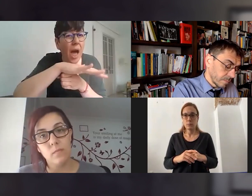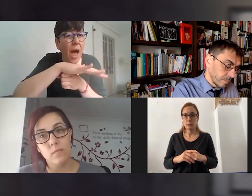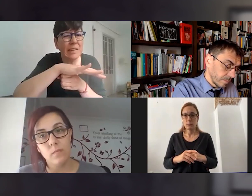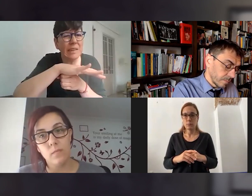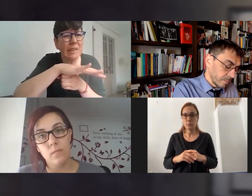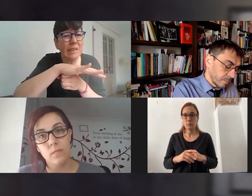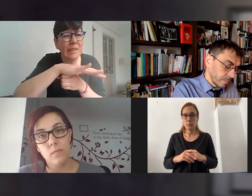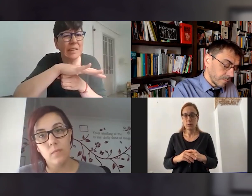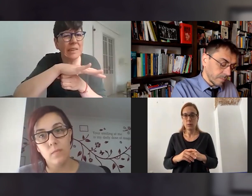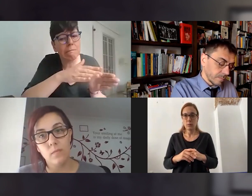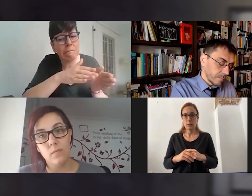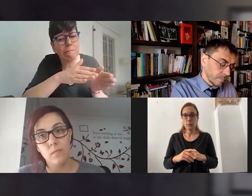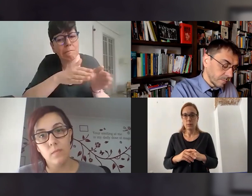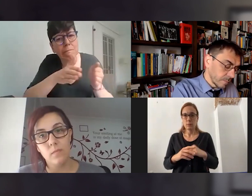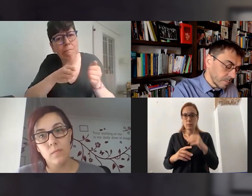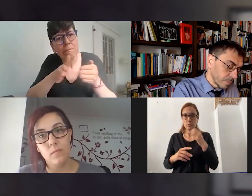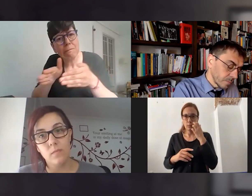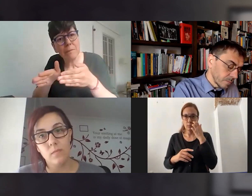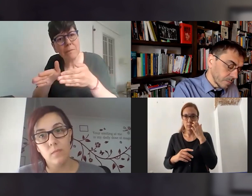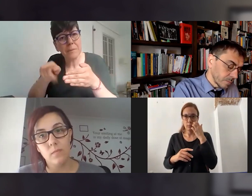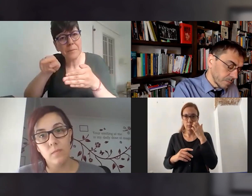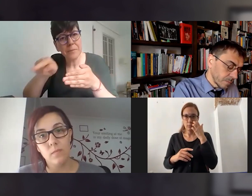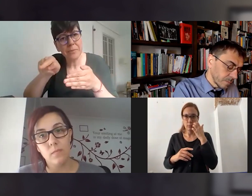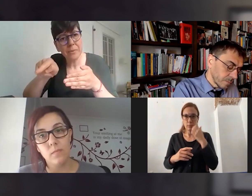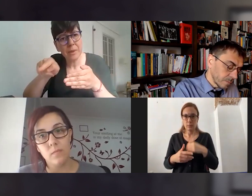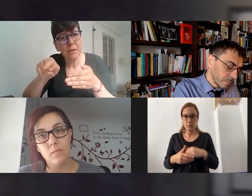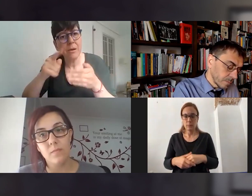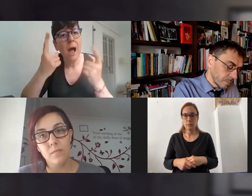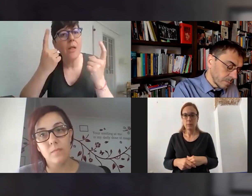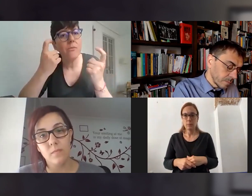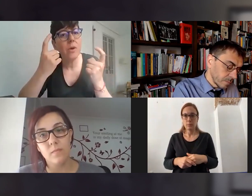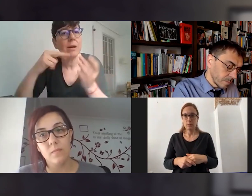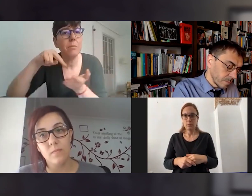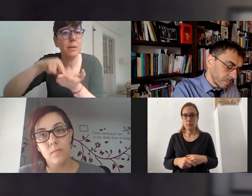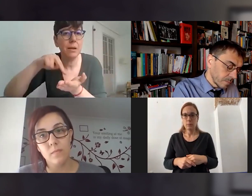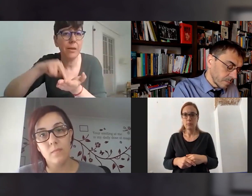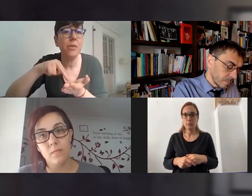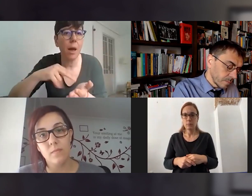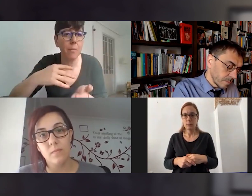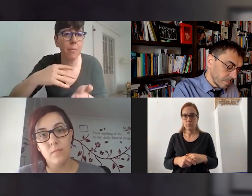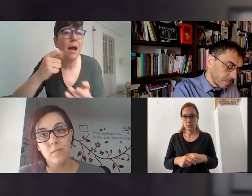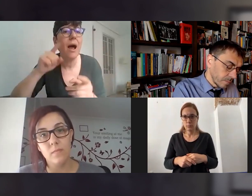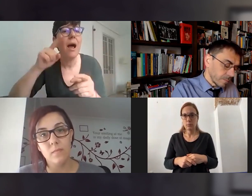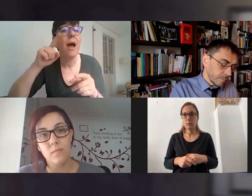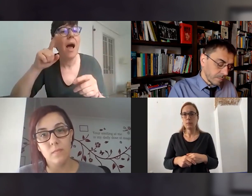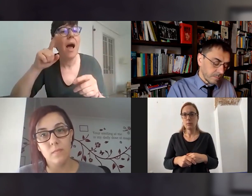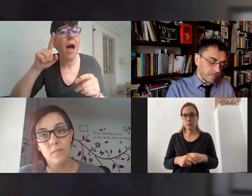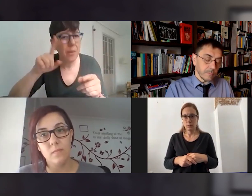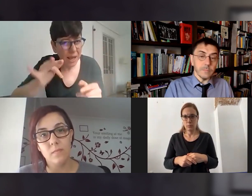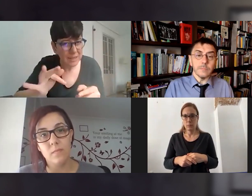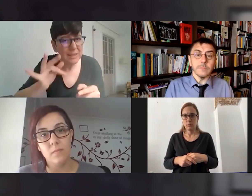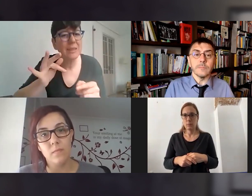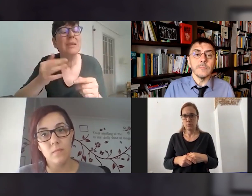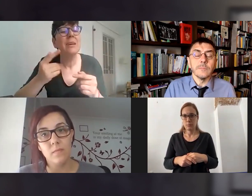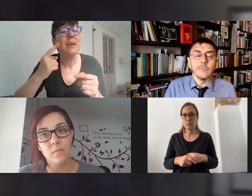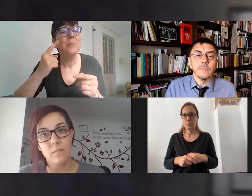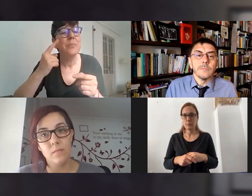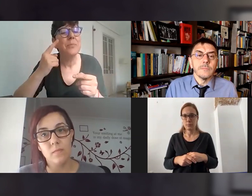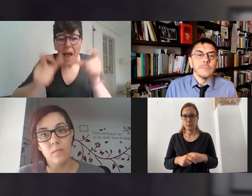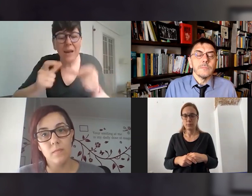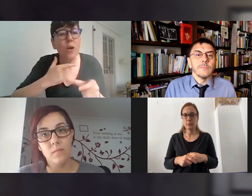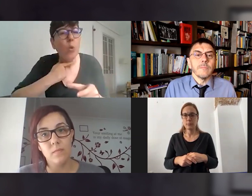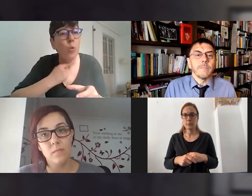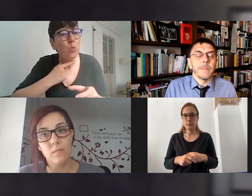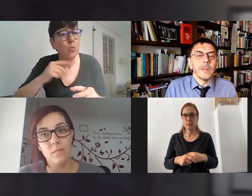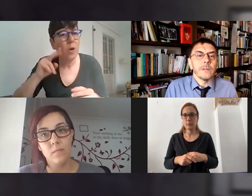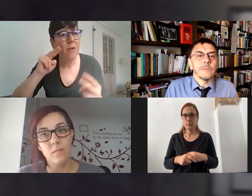necesitamos terminar con este poder institucionalizado y un poco desviar la atención hasta las necesidades de las personas